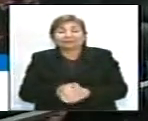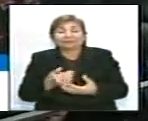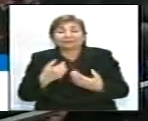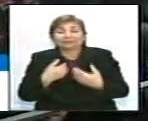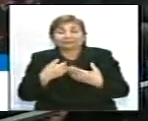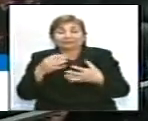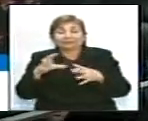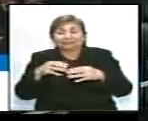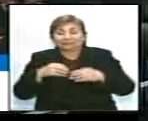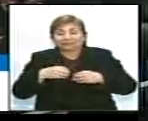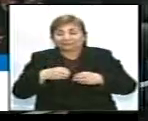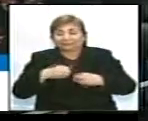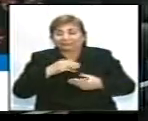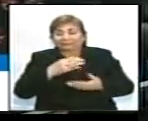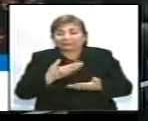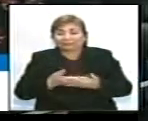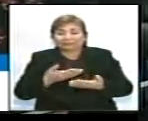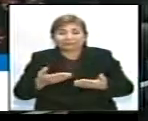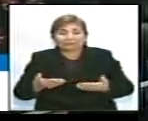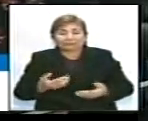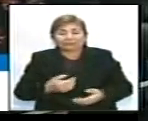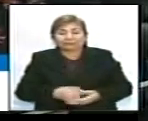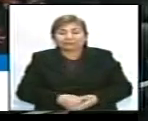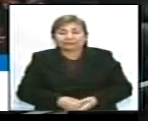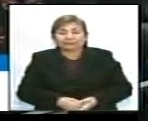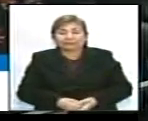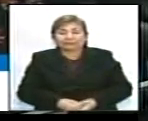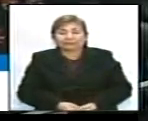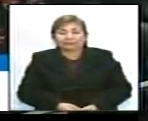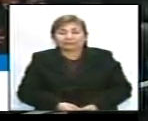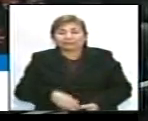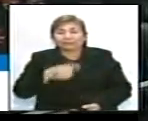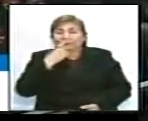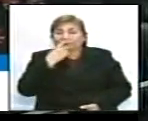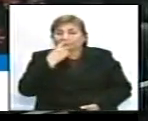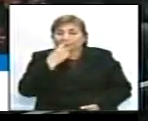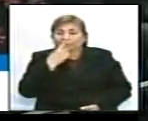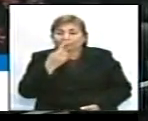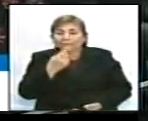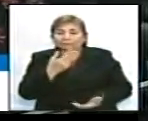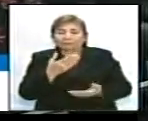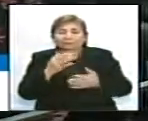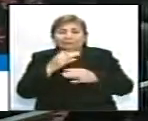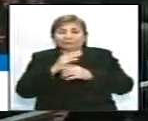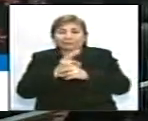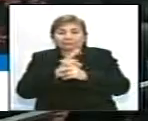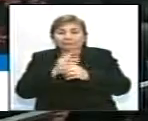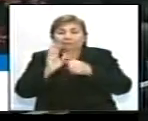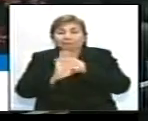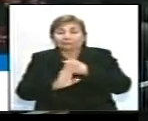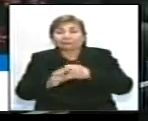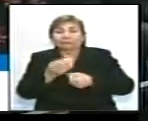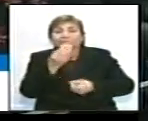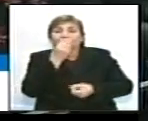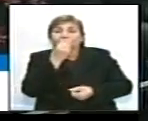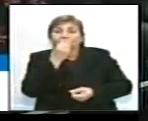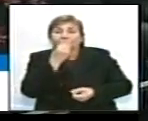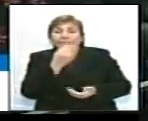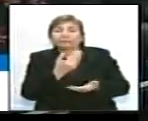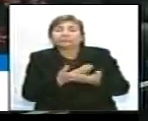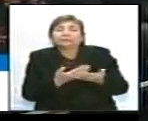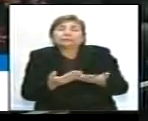de la presentación, entre otras cosas, aunque llegue un poquito tarde, es el tema de la seguridad alimentaria y